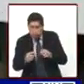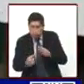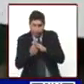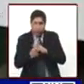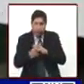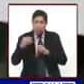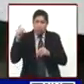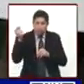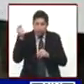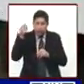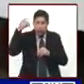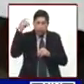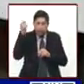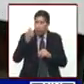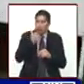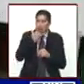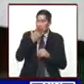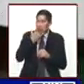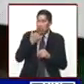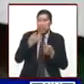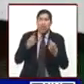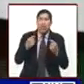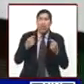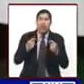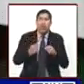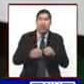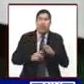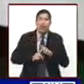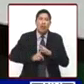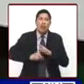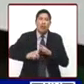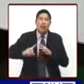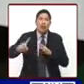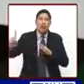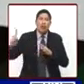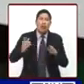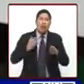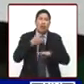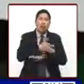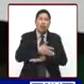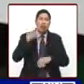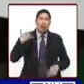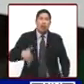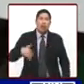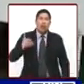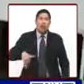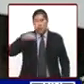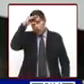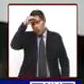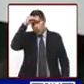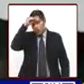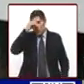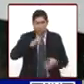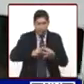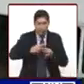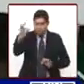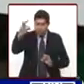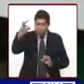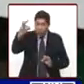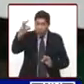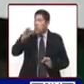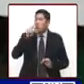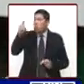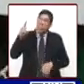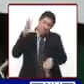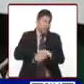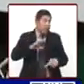Fue prendido en el puente internacional, intentando salir del país rumbo a la República Argentina. Este sujeto presentaba una orden de aprehensión por el delito